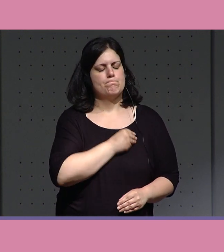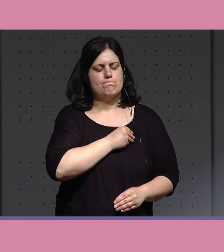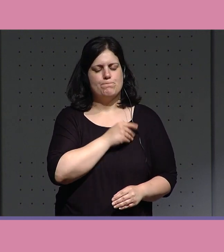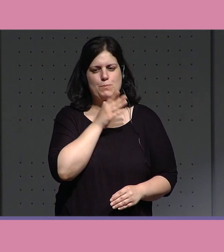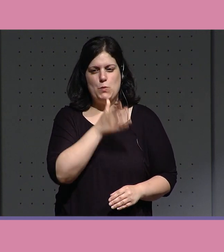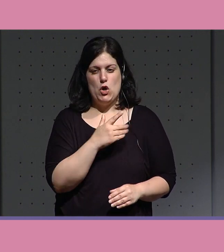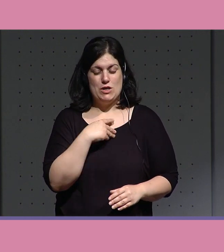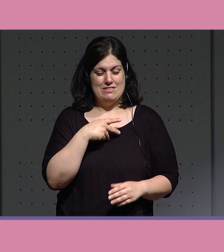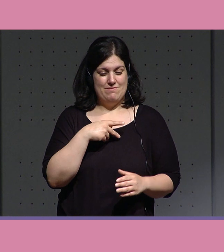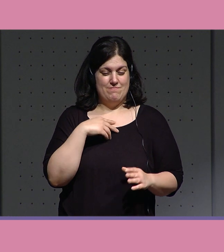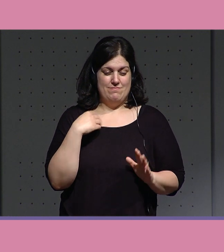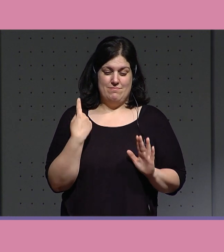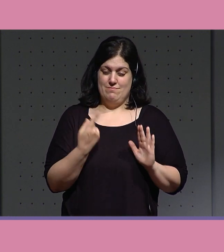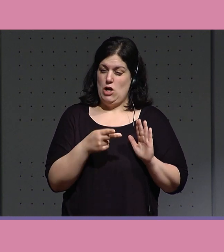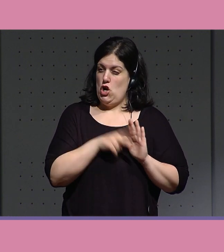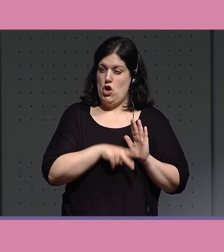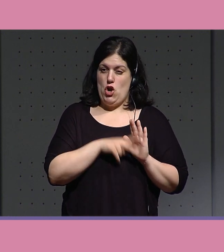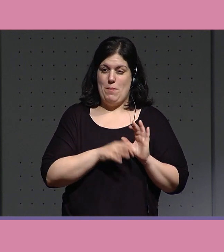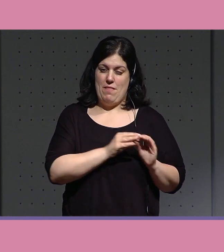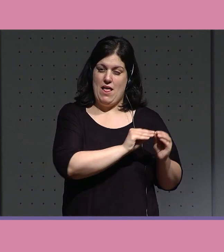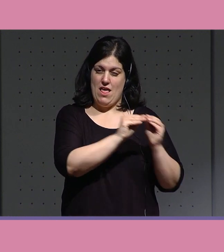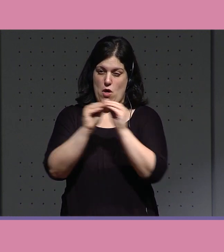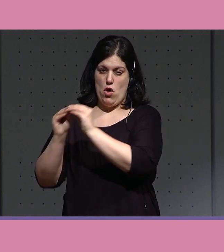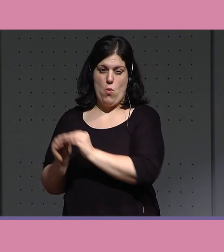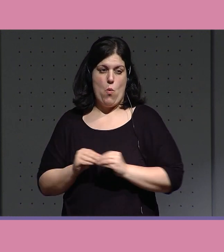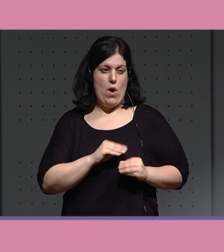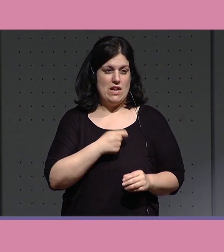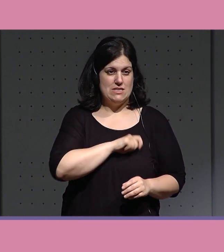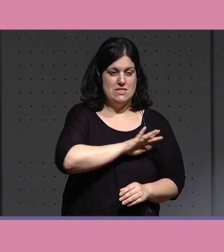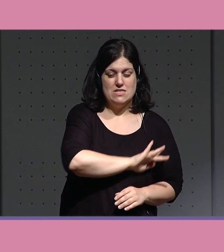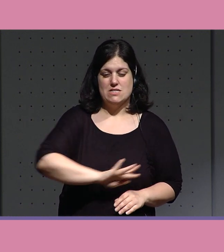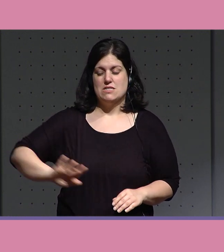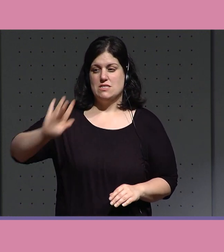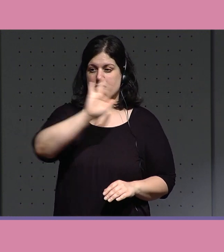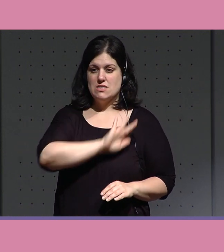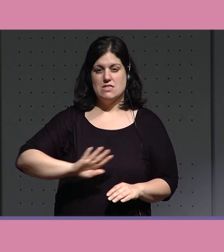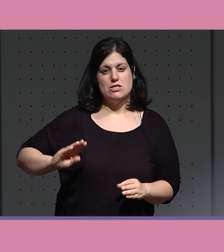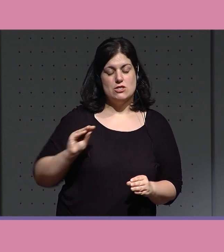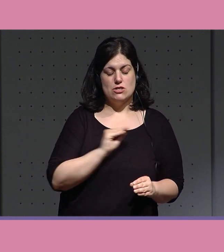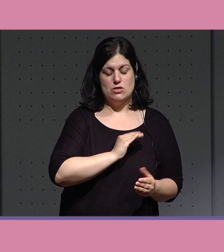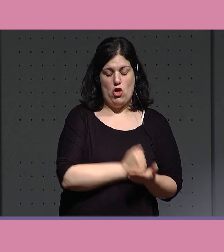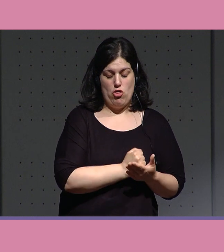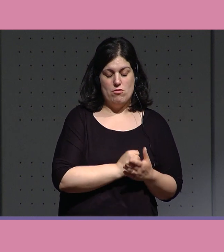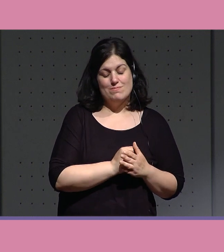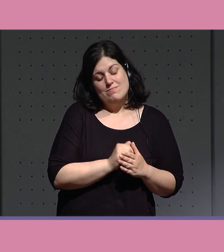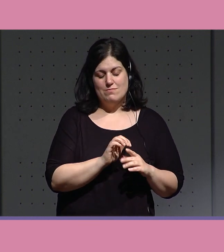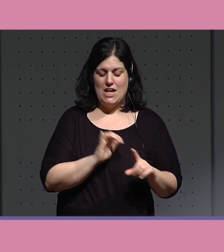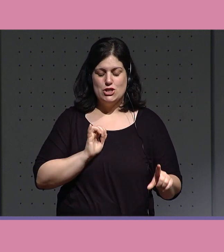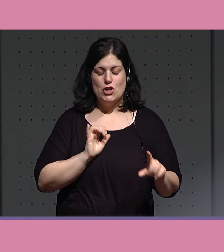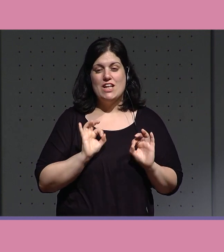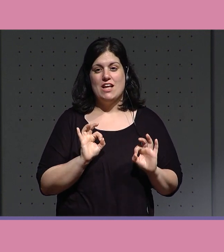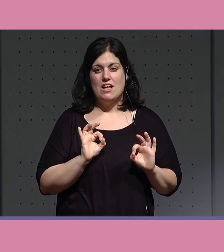infringe una norma mínima de equidad. En la mayor parte de los sitios, no en